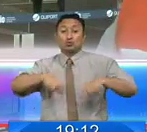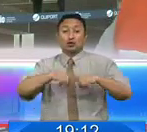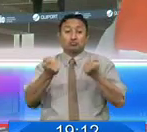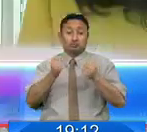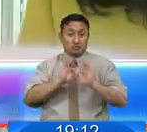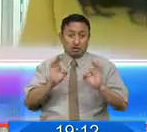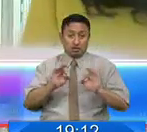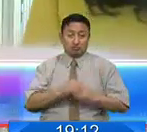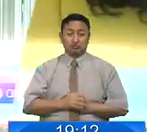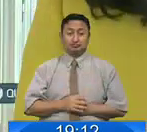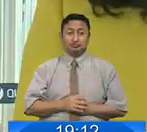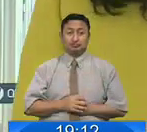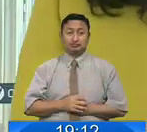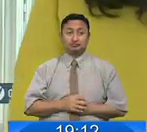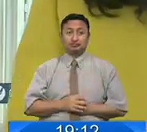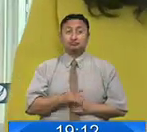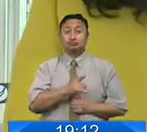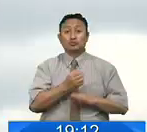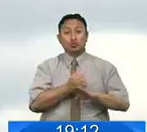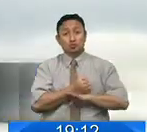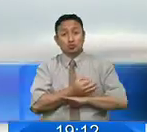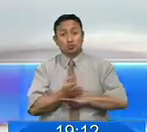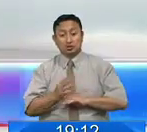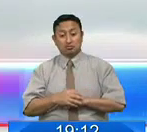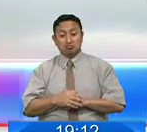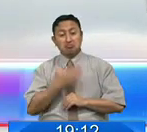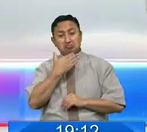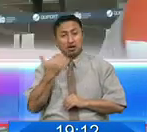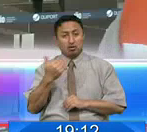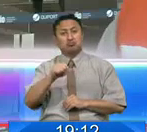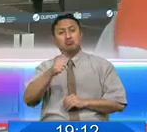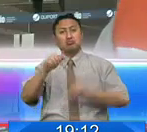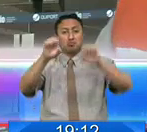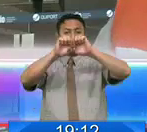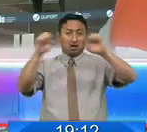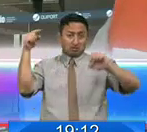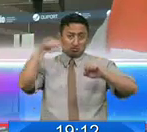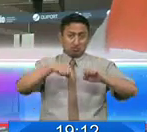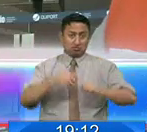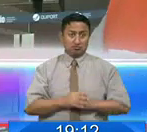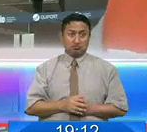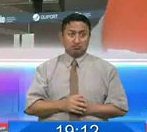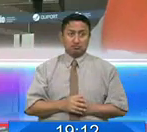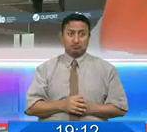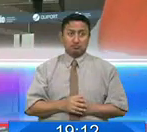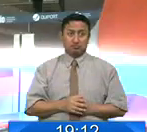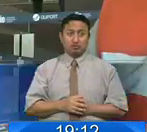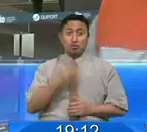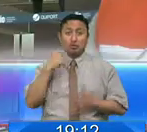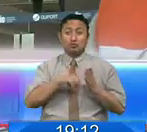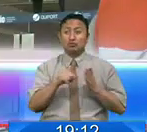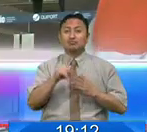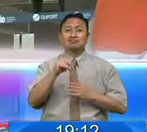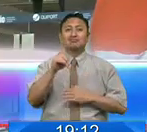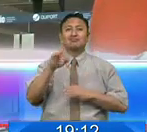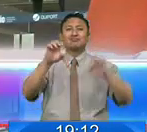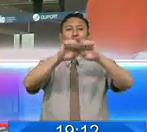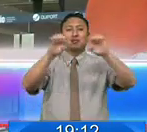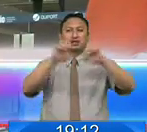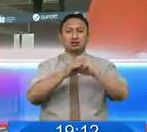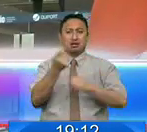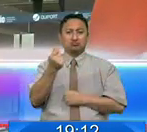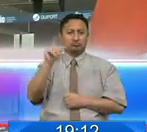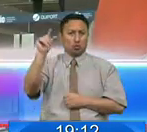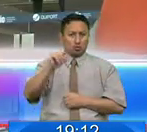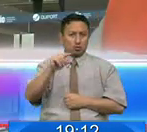serlo entonces sugiere la entrada de más aerolíneas la entrada de una línea de bajo costo podría ser muy